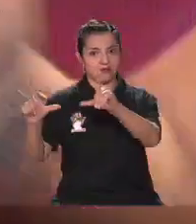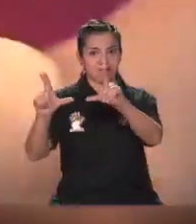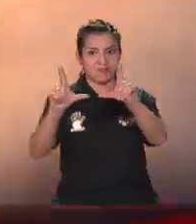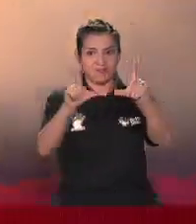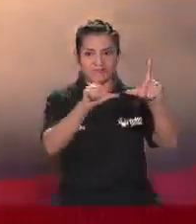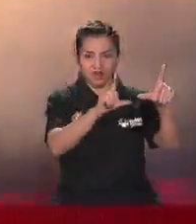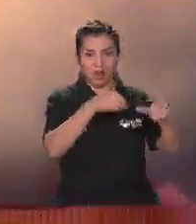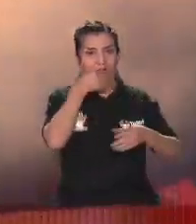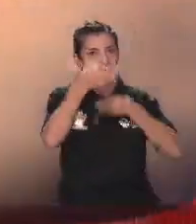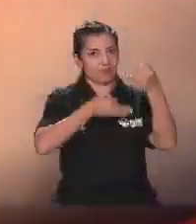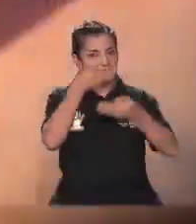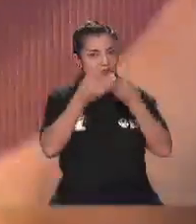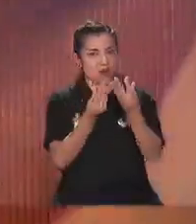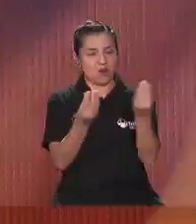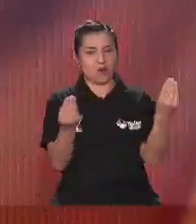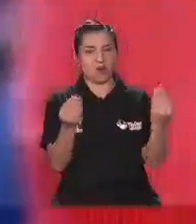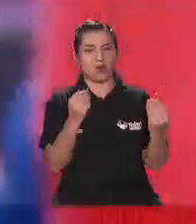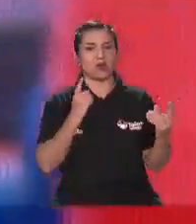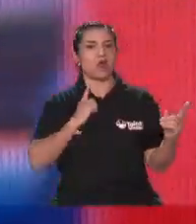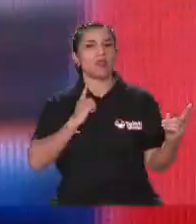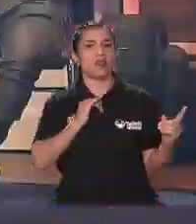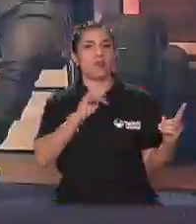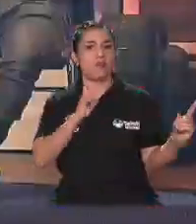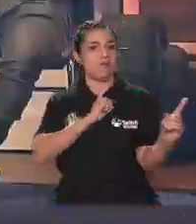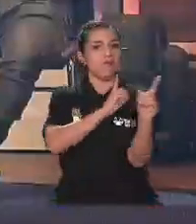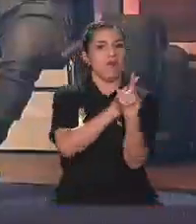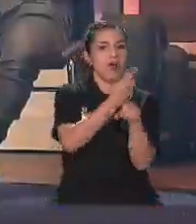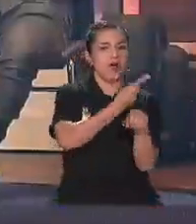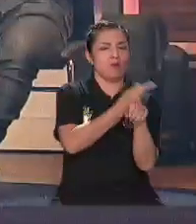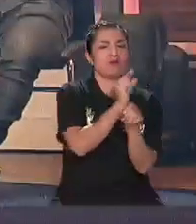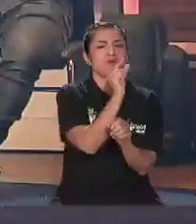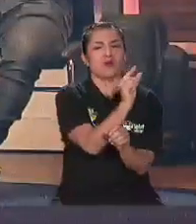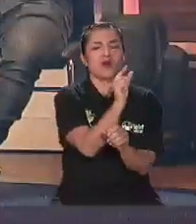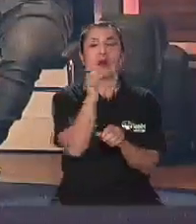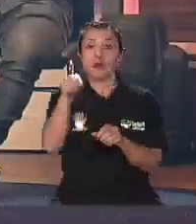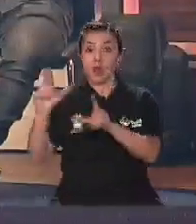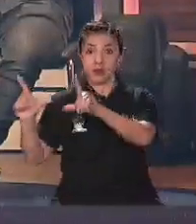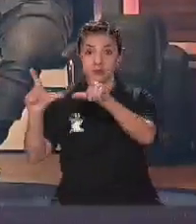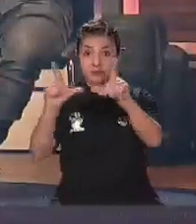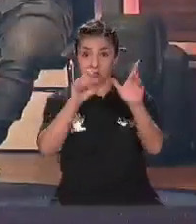reportaje. Cuando yo hablo contigo, después hablas poco, pero ahí en el reportaje hablaste mucho.